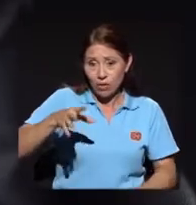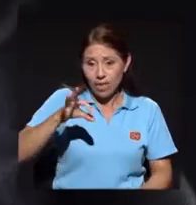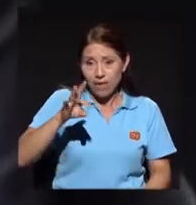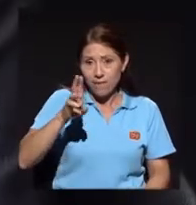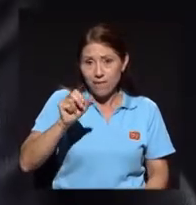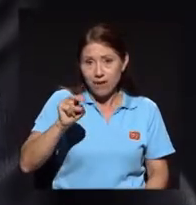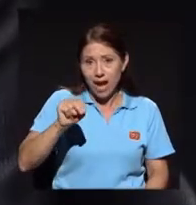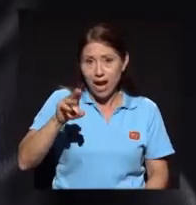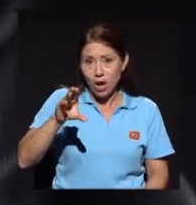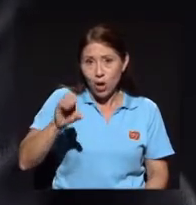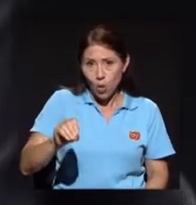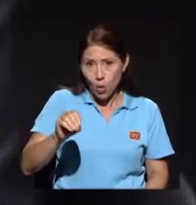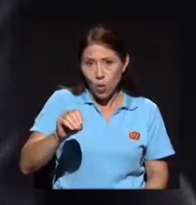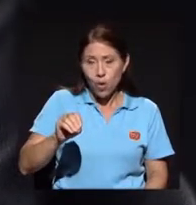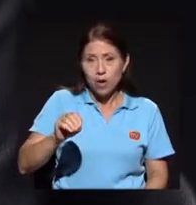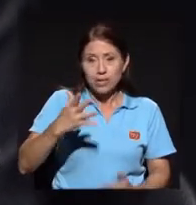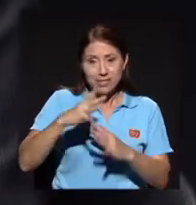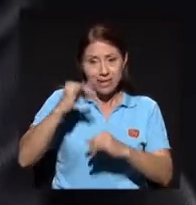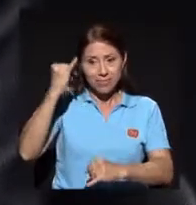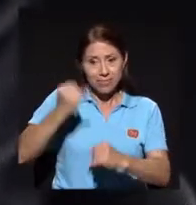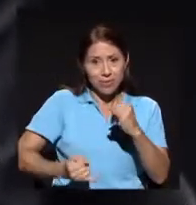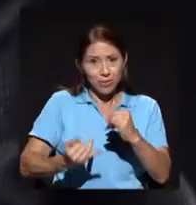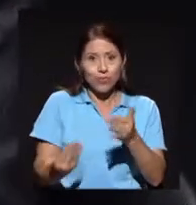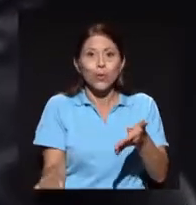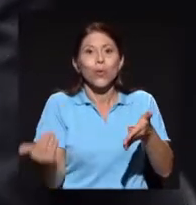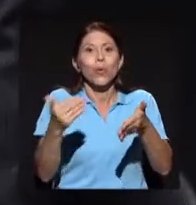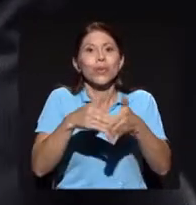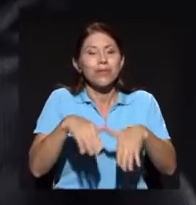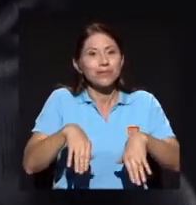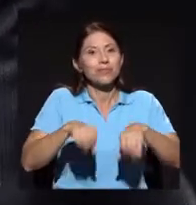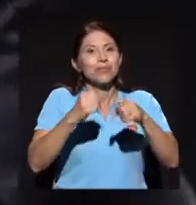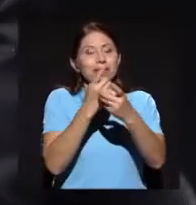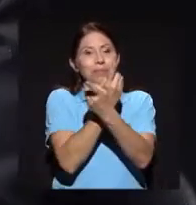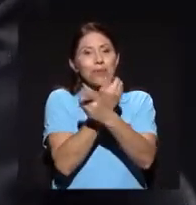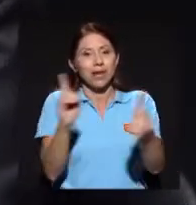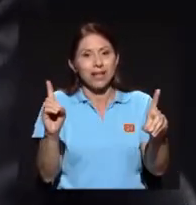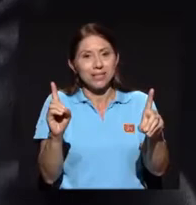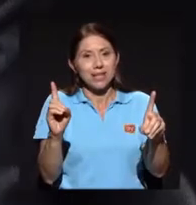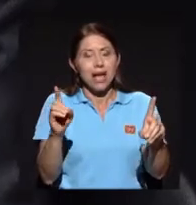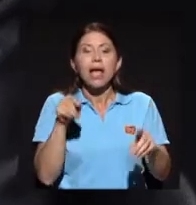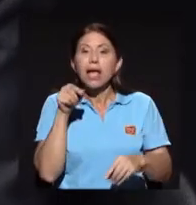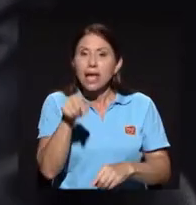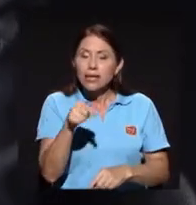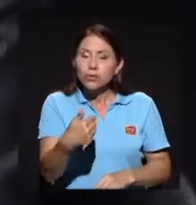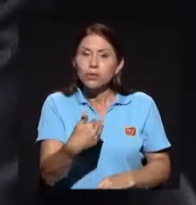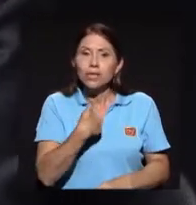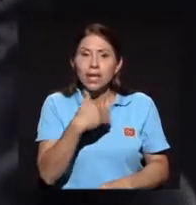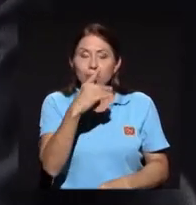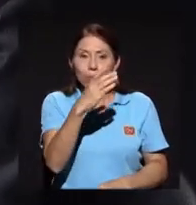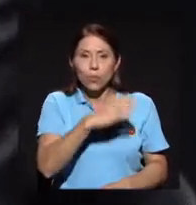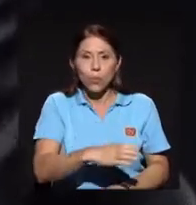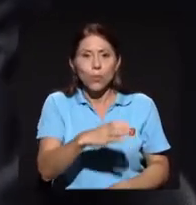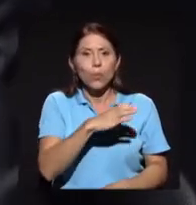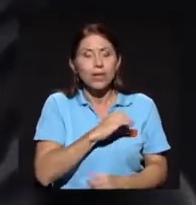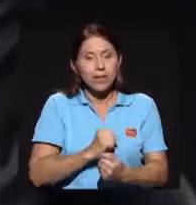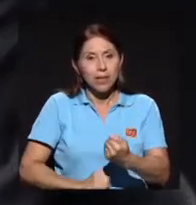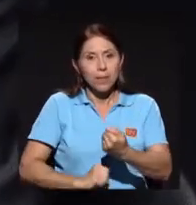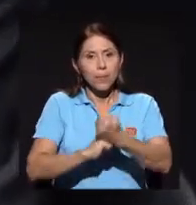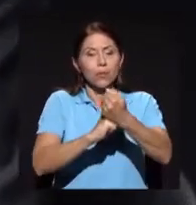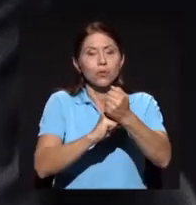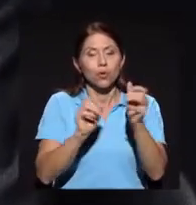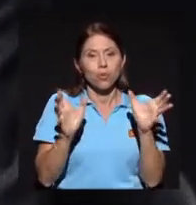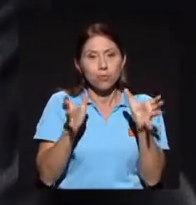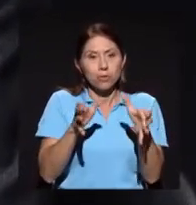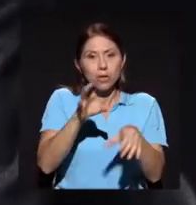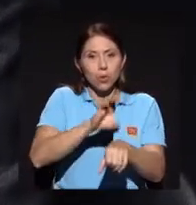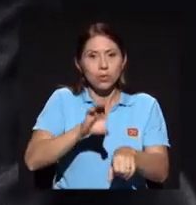el restablecimiento de la democracia tiene un componente también de apoyo en el consejo